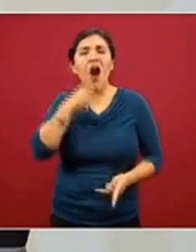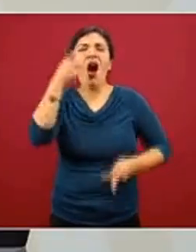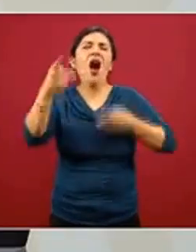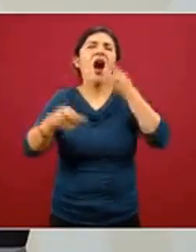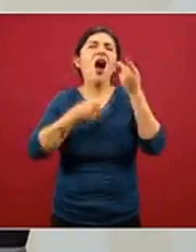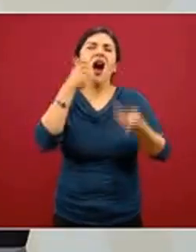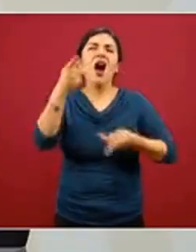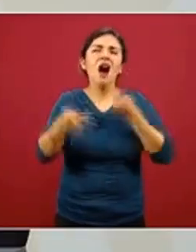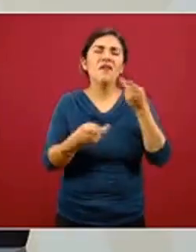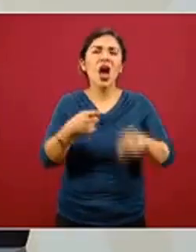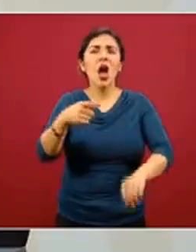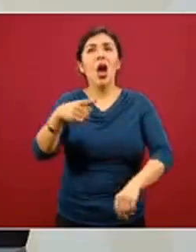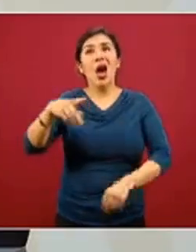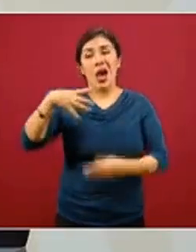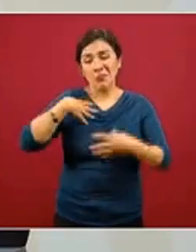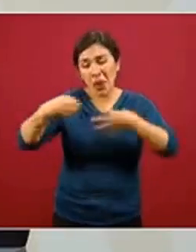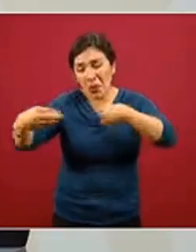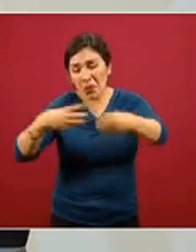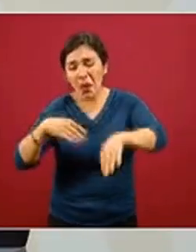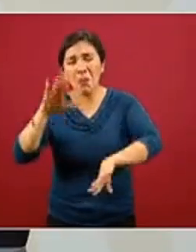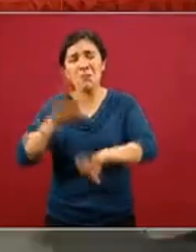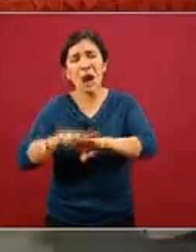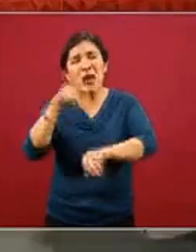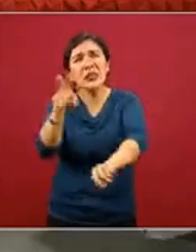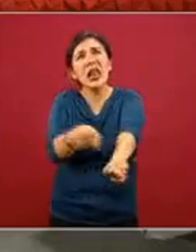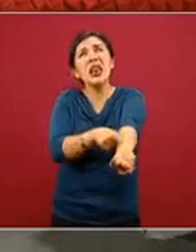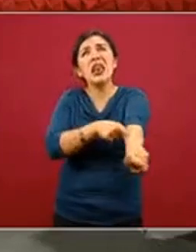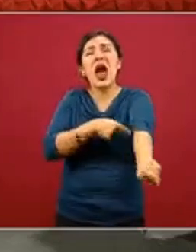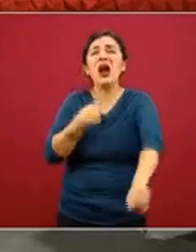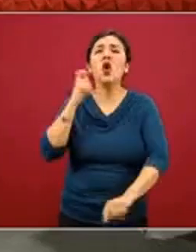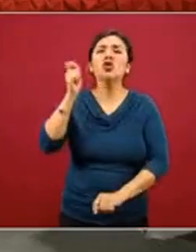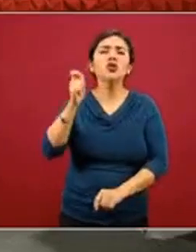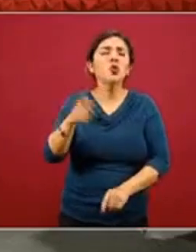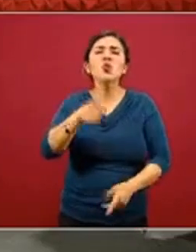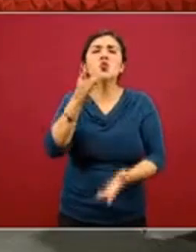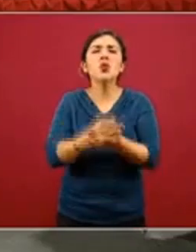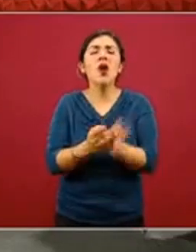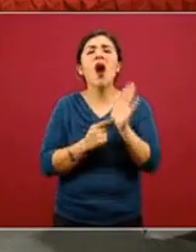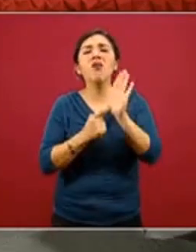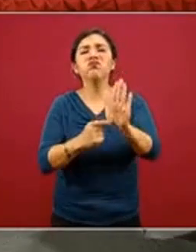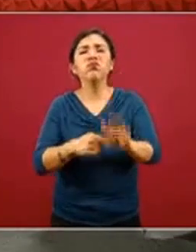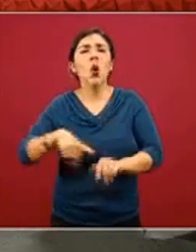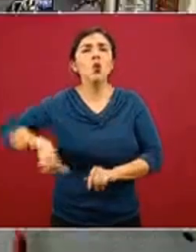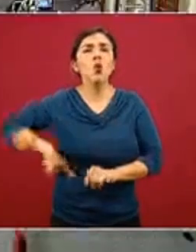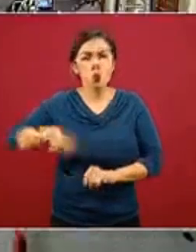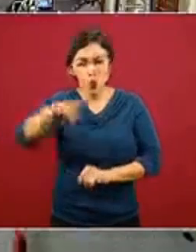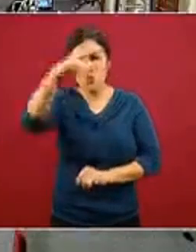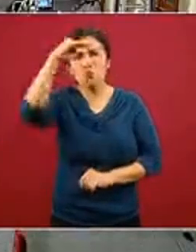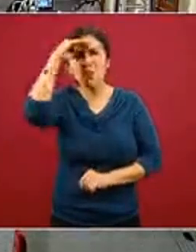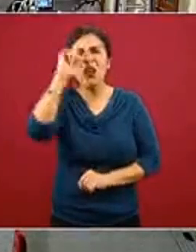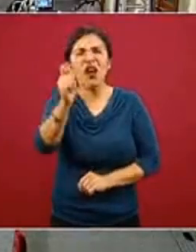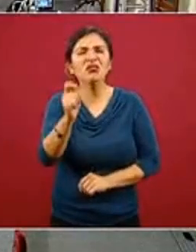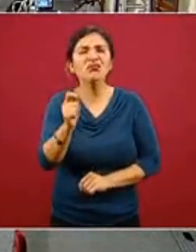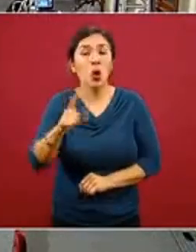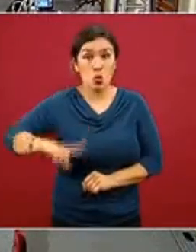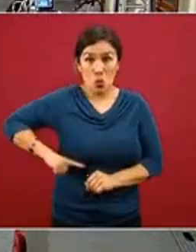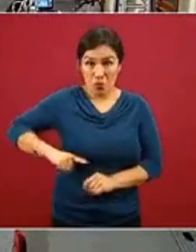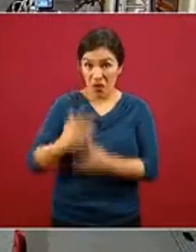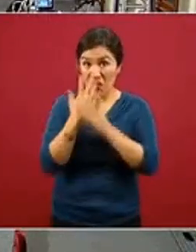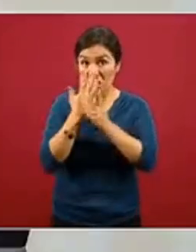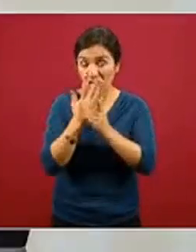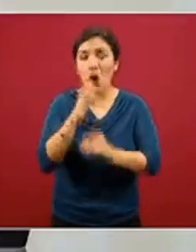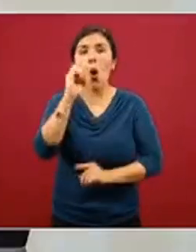que la epidemia podría ser larga? Y usted en su casa seguramente también lo